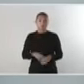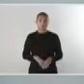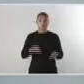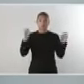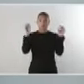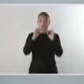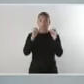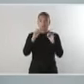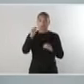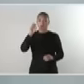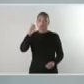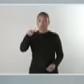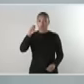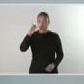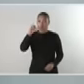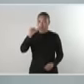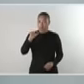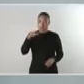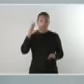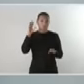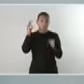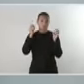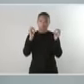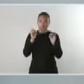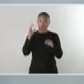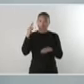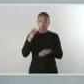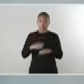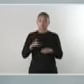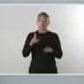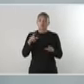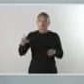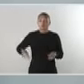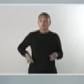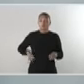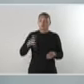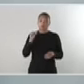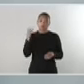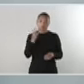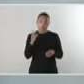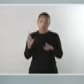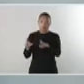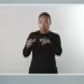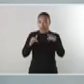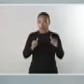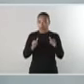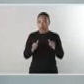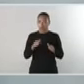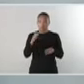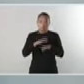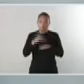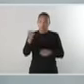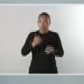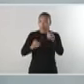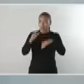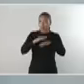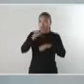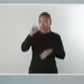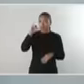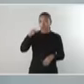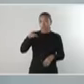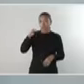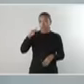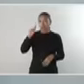a la tenencia Un gobierno honesto es un gobierno sin ladrones no necesita cobrar más impuestos a los ciudadanos Así que